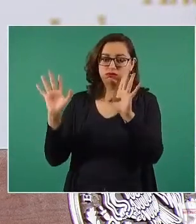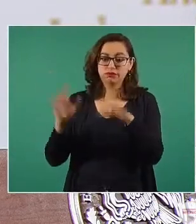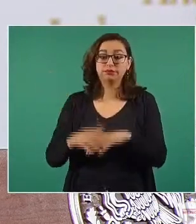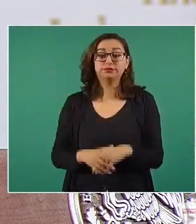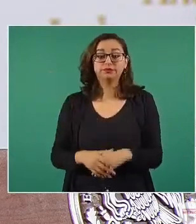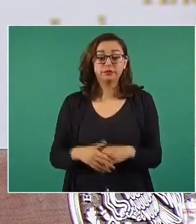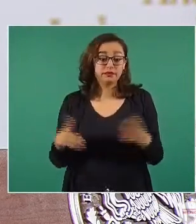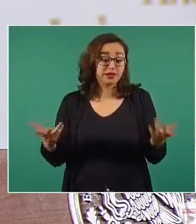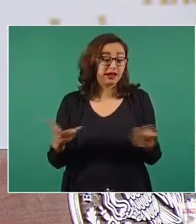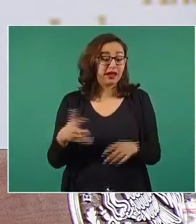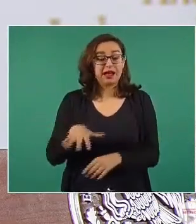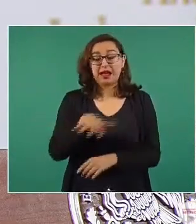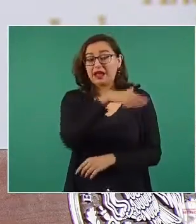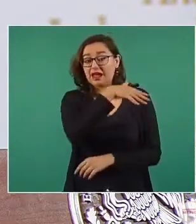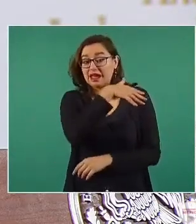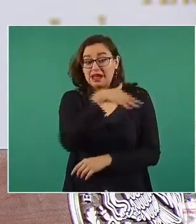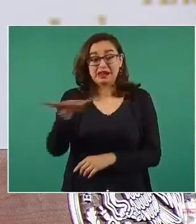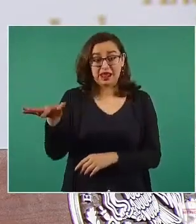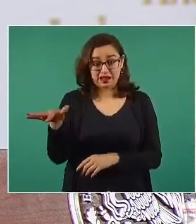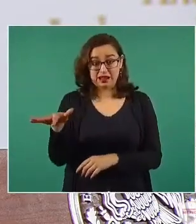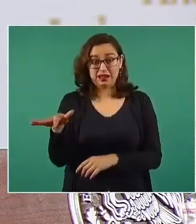heredada de